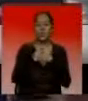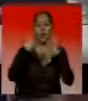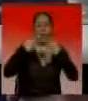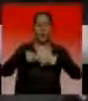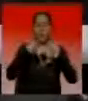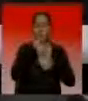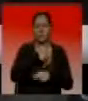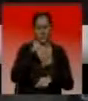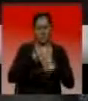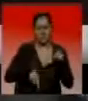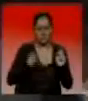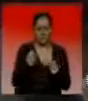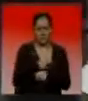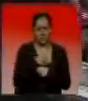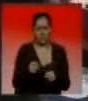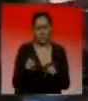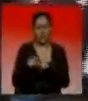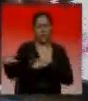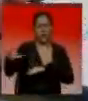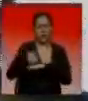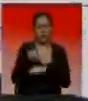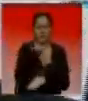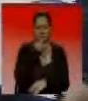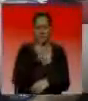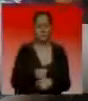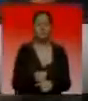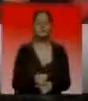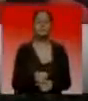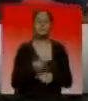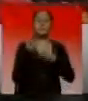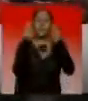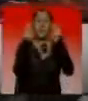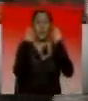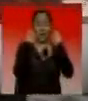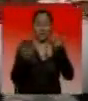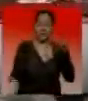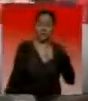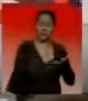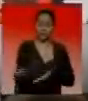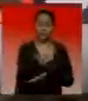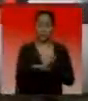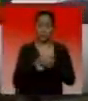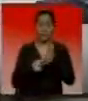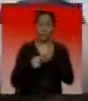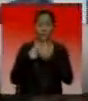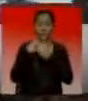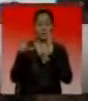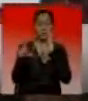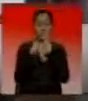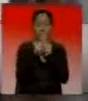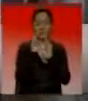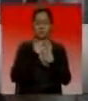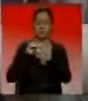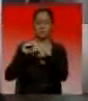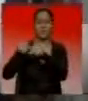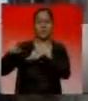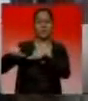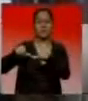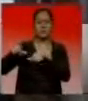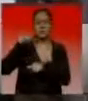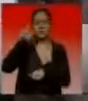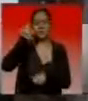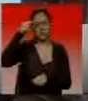aduanas privadas. Desde el oficialismo se añade que los dineros que se generen por concepto de esa ley serán administrados por el